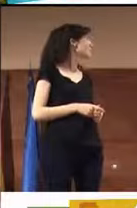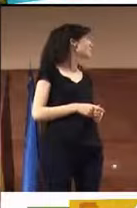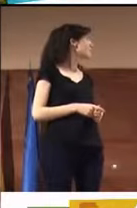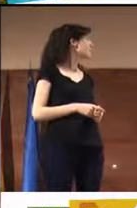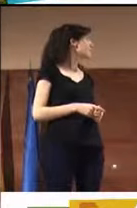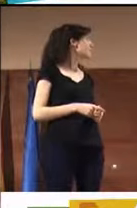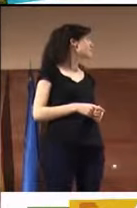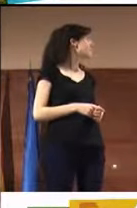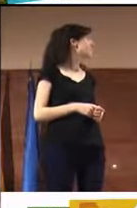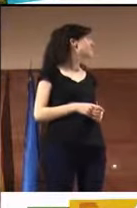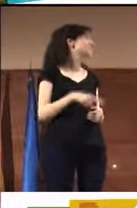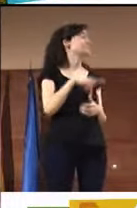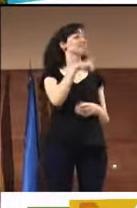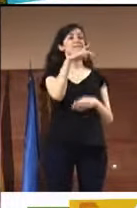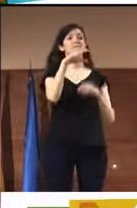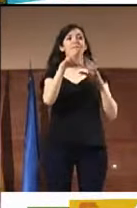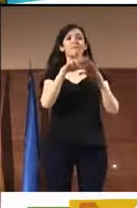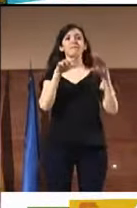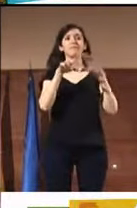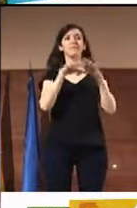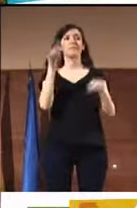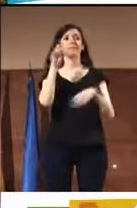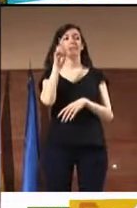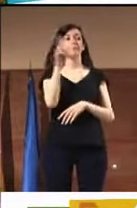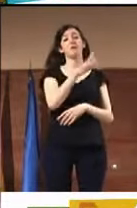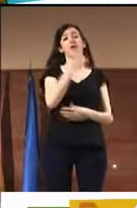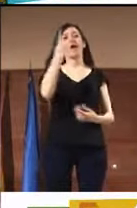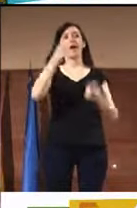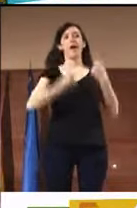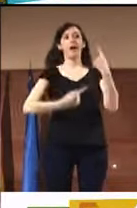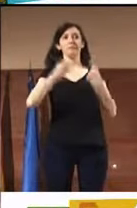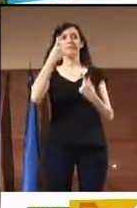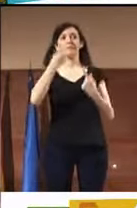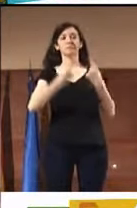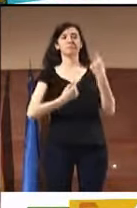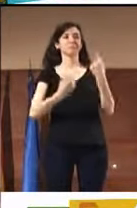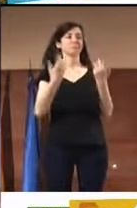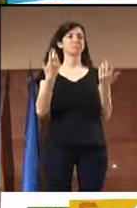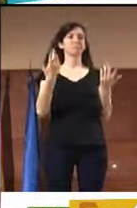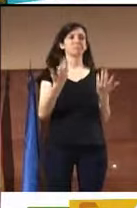Veis en este vídeo cómo se aprecia. Bueno, hay veces en las que nos encontramos